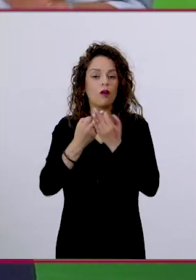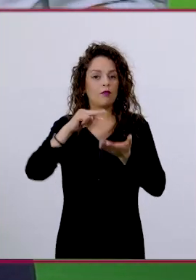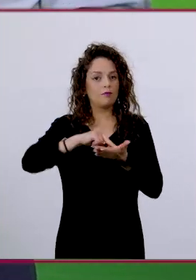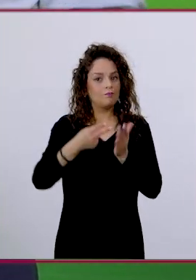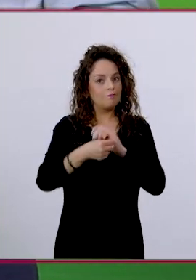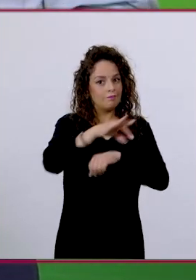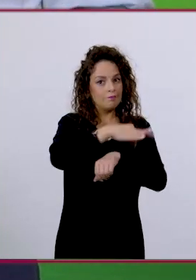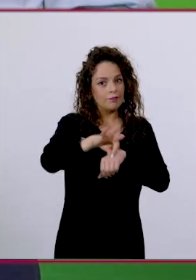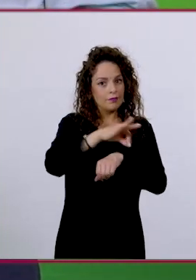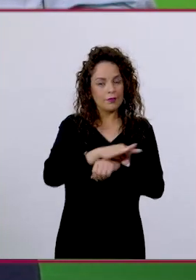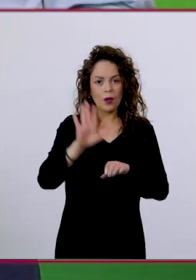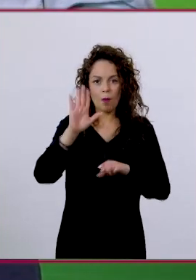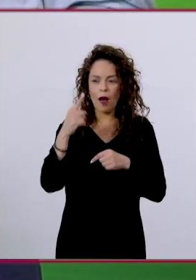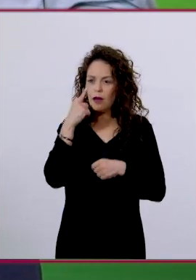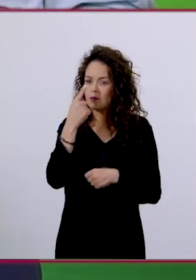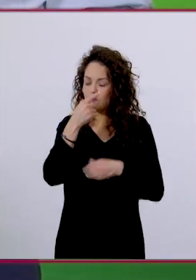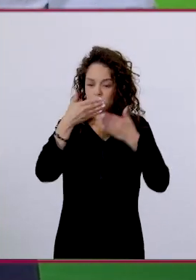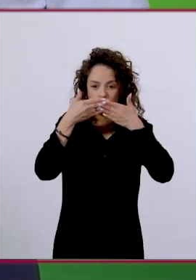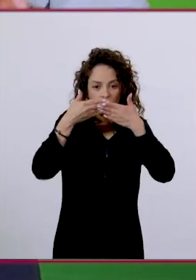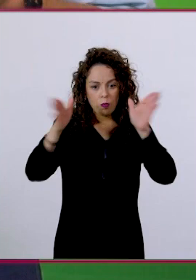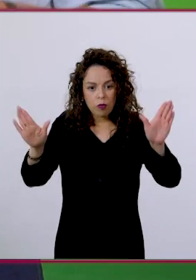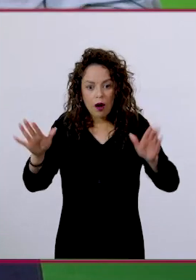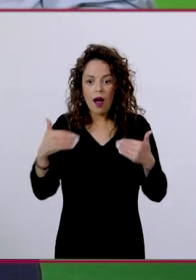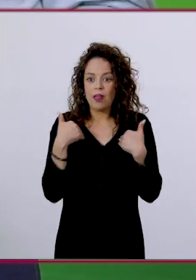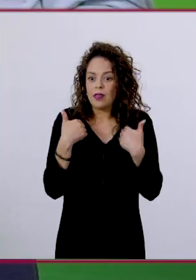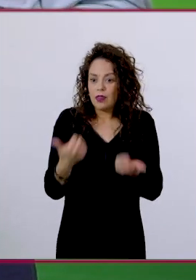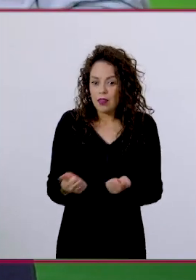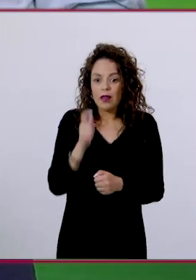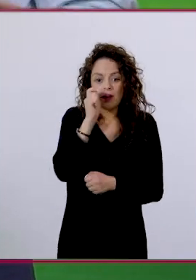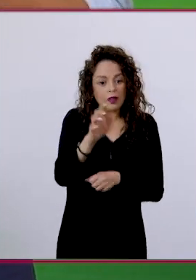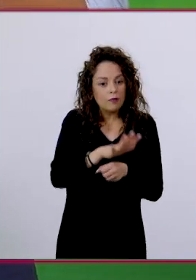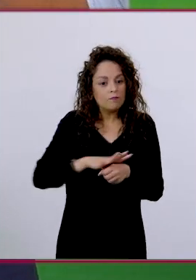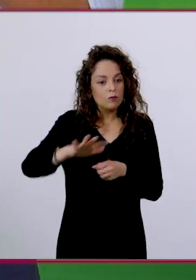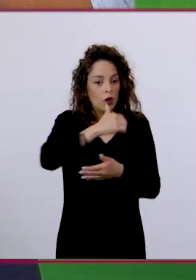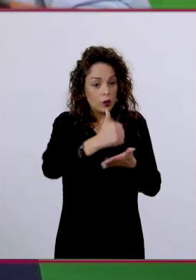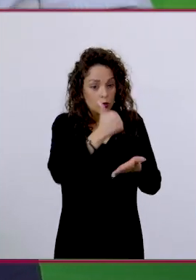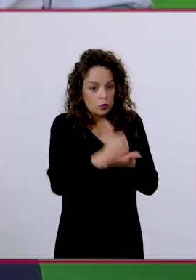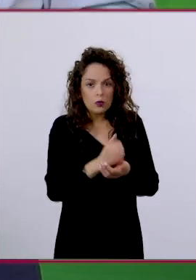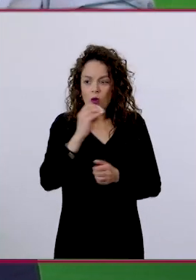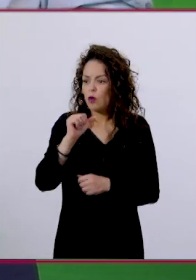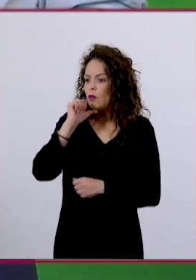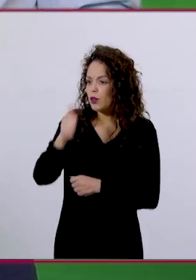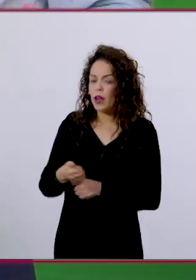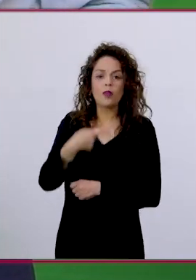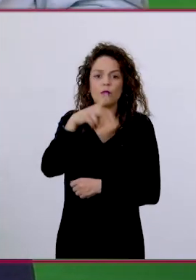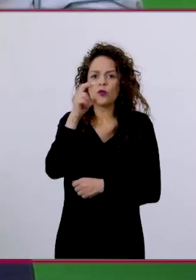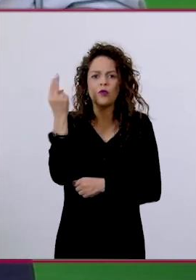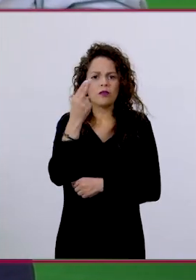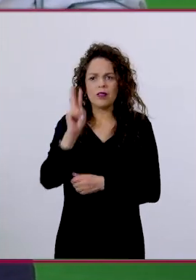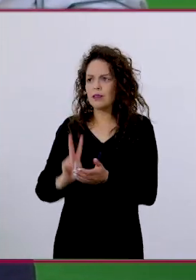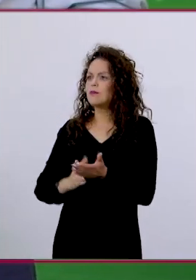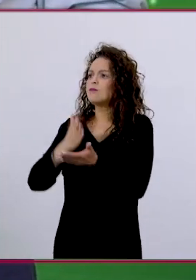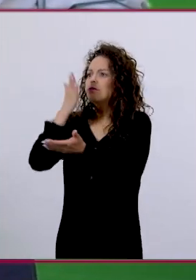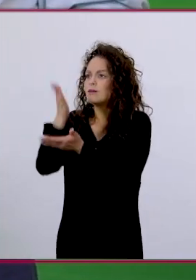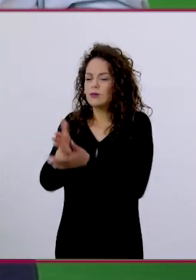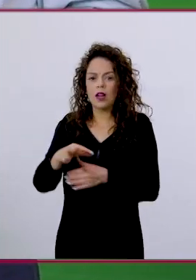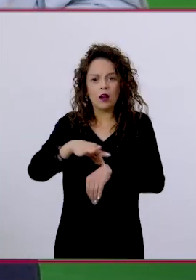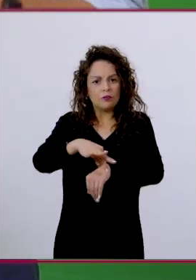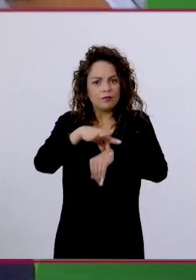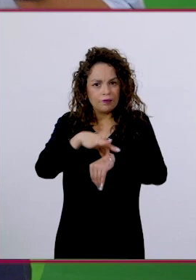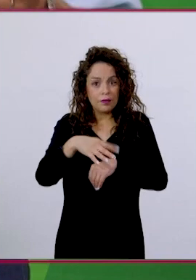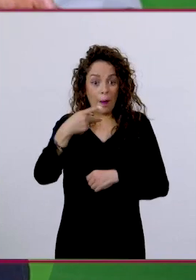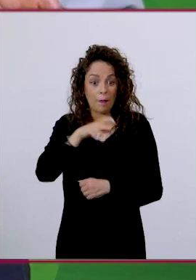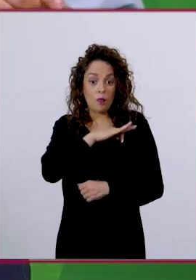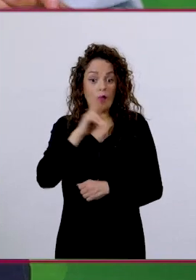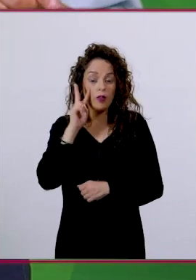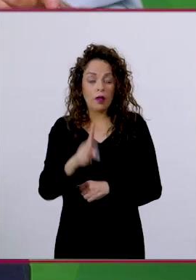otro panorama sobre las formas para habitar los espacios urbanos y no urbanos sin tener que estar ahí presentes. Mediante estos dos casos, por un lado, evidenciamos